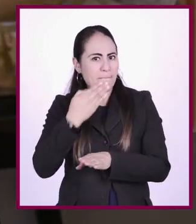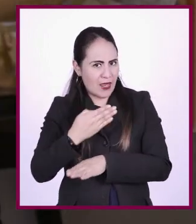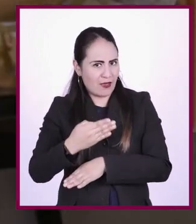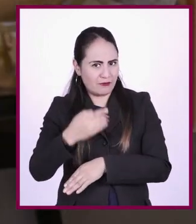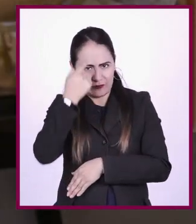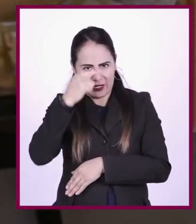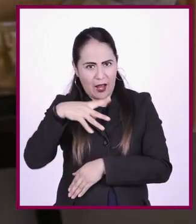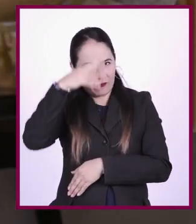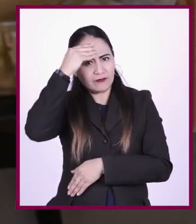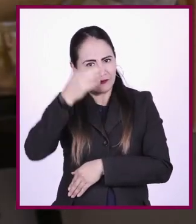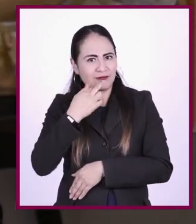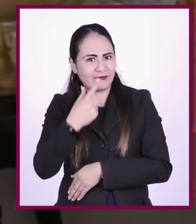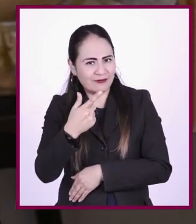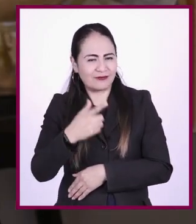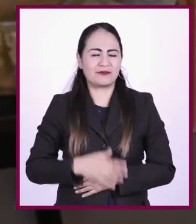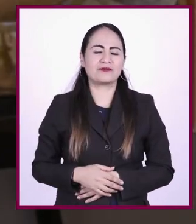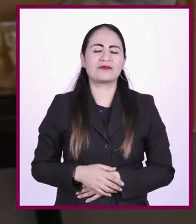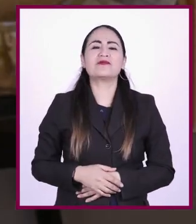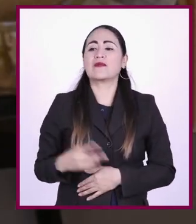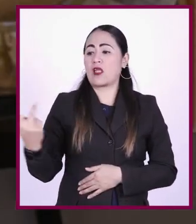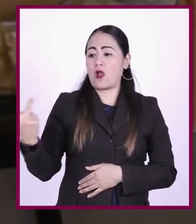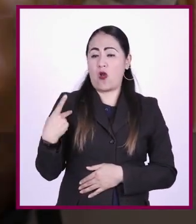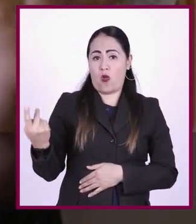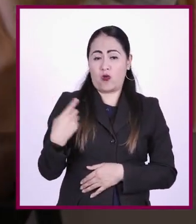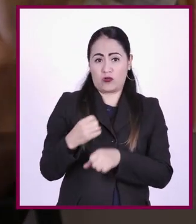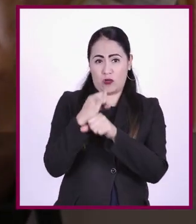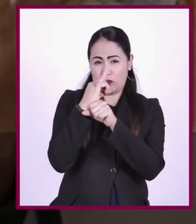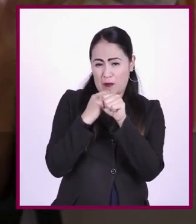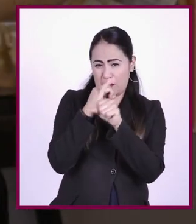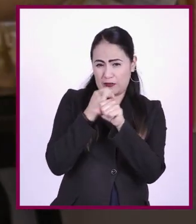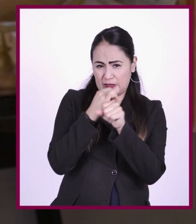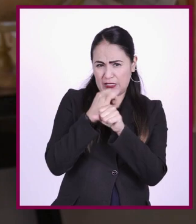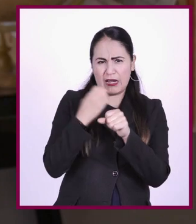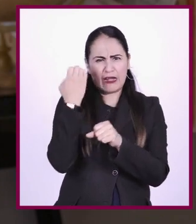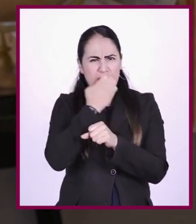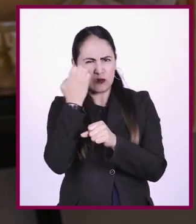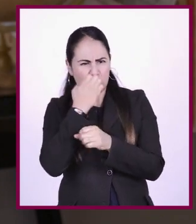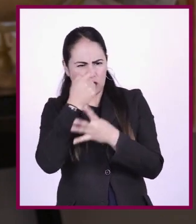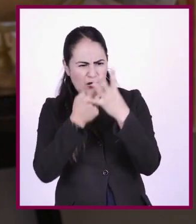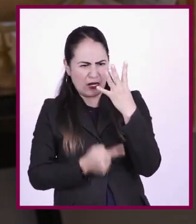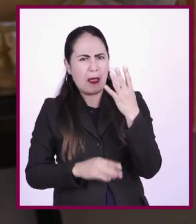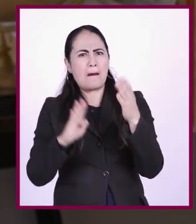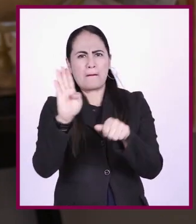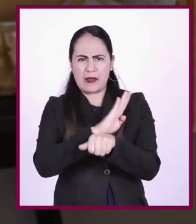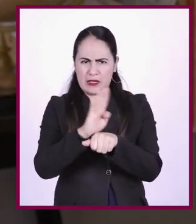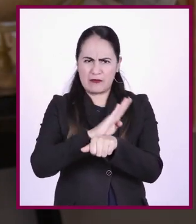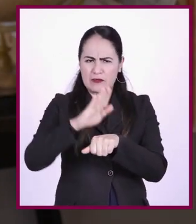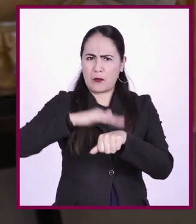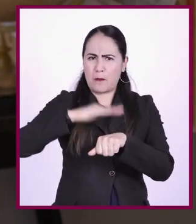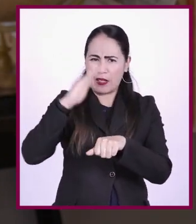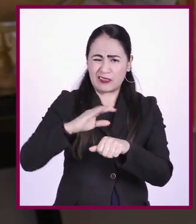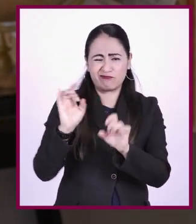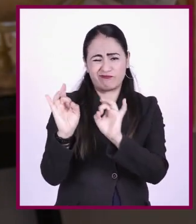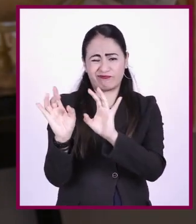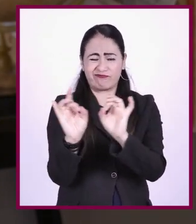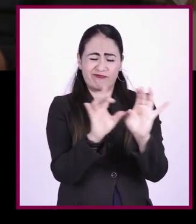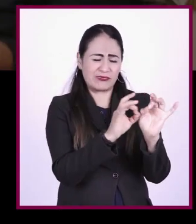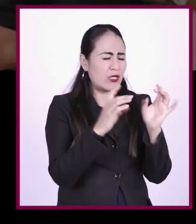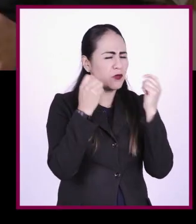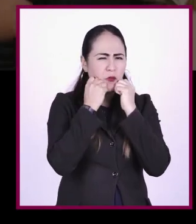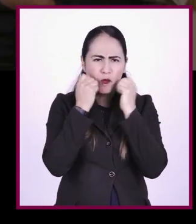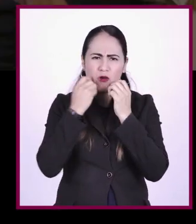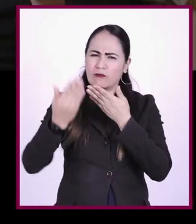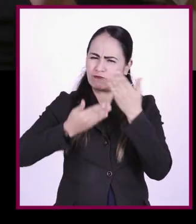es. Citla y yo investigamos cómo hacerle para disfrutar la escuela a pesar de todos los inconvenientes y retos que se nos